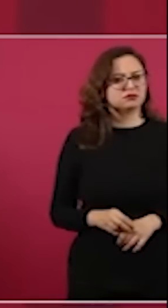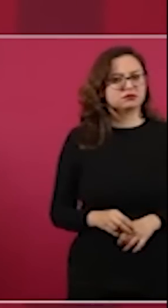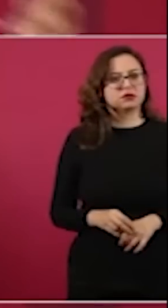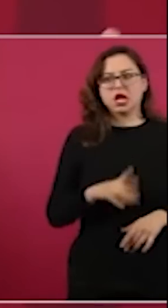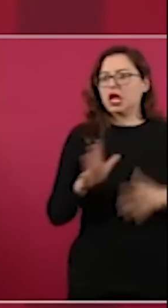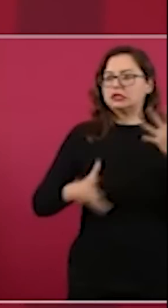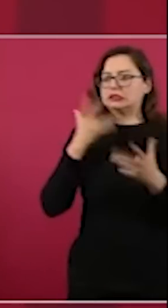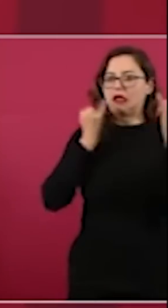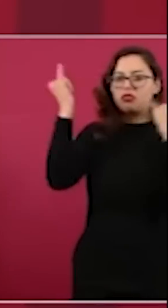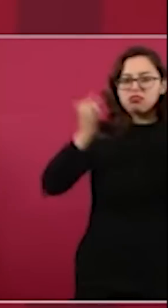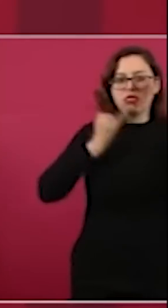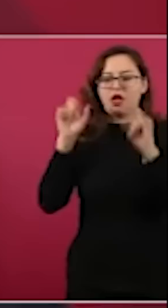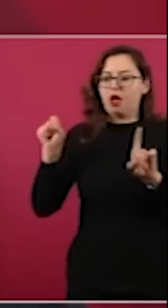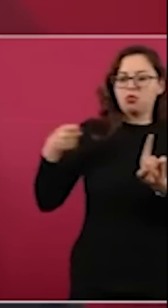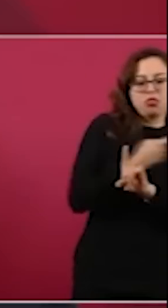con